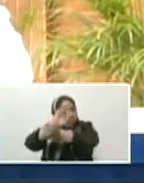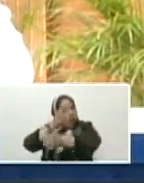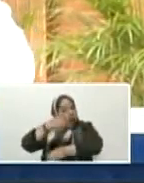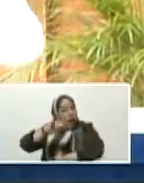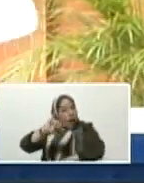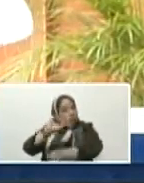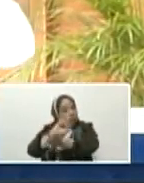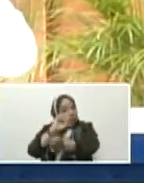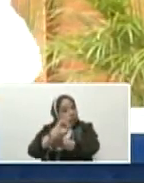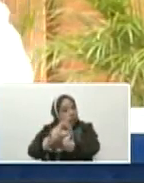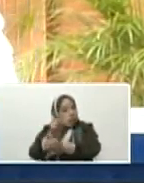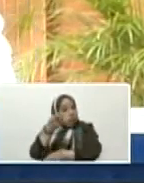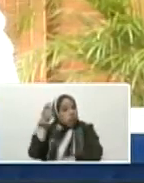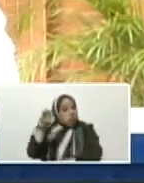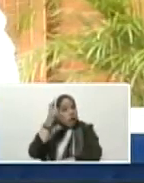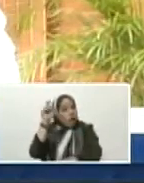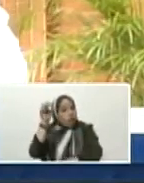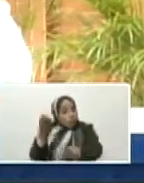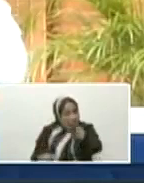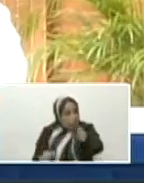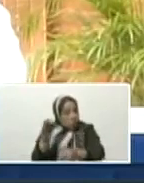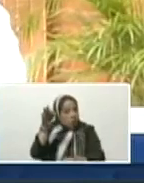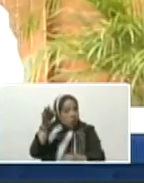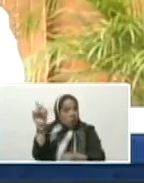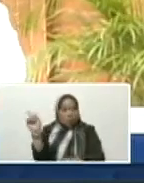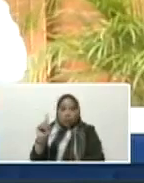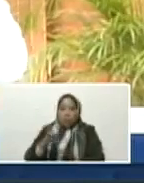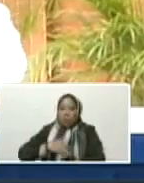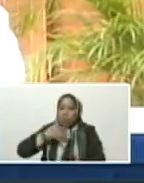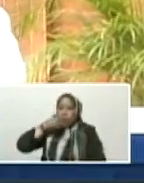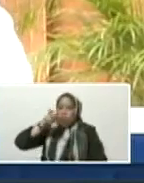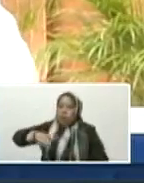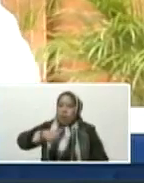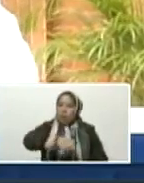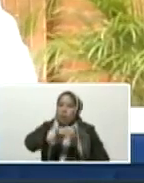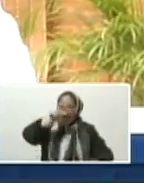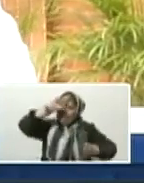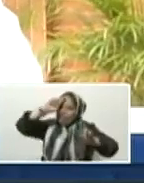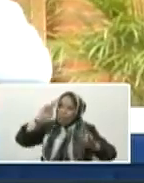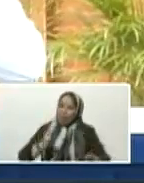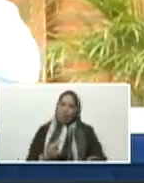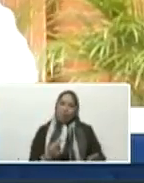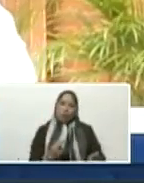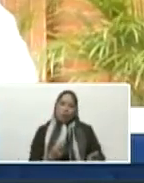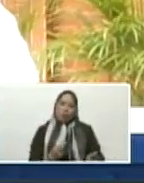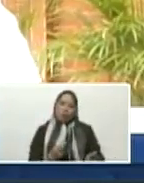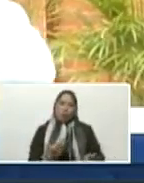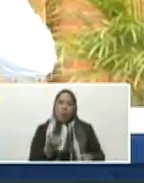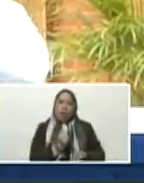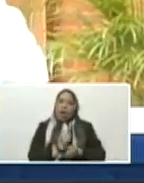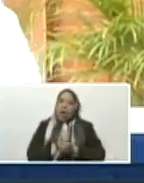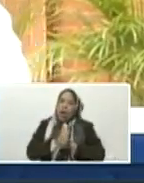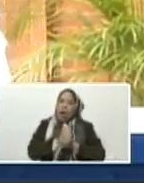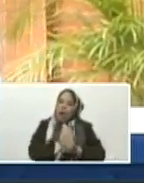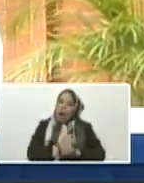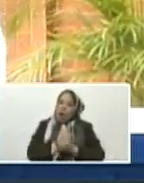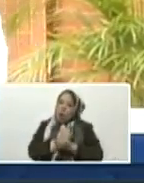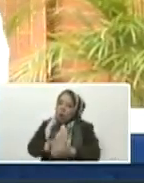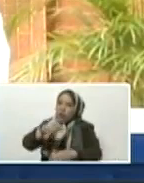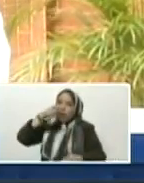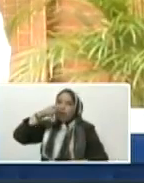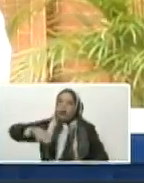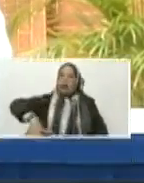justicia. Vamos a hacer justicia. Porque el pueblo merece respeto. El pueblo merece amor. El pueblo